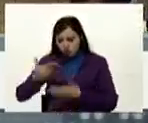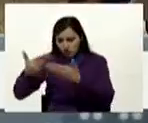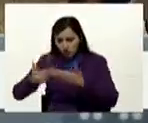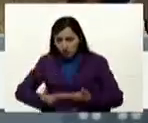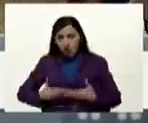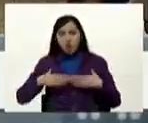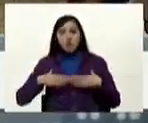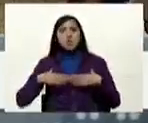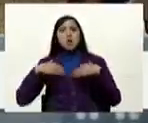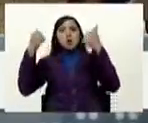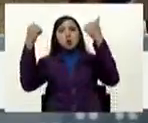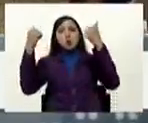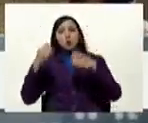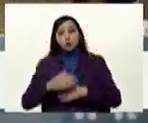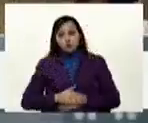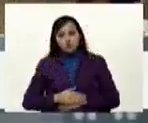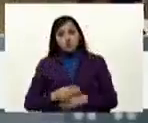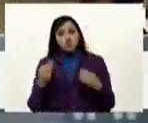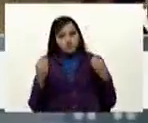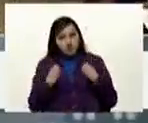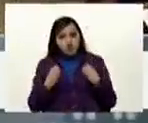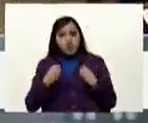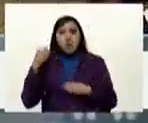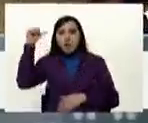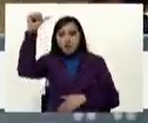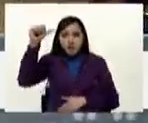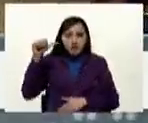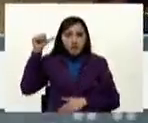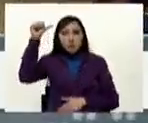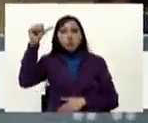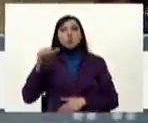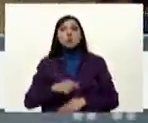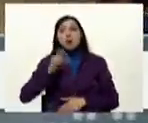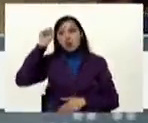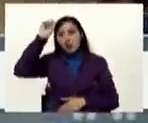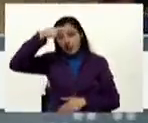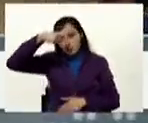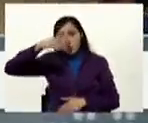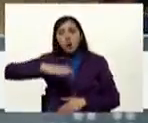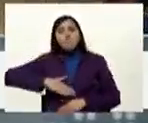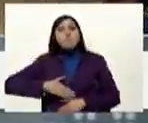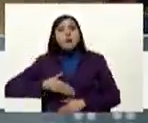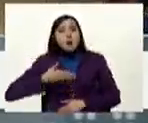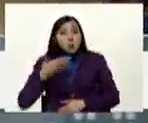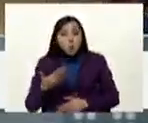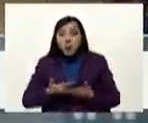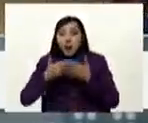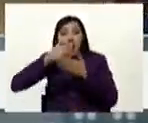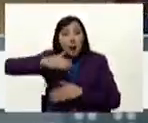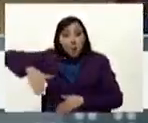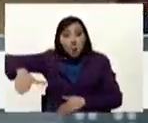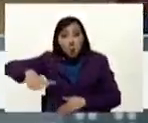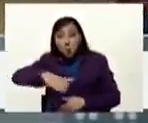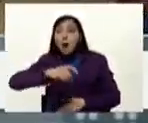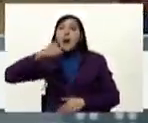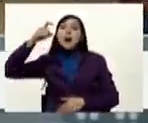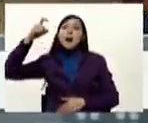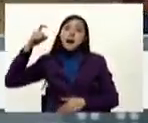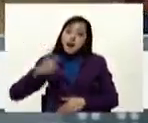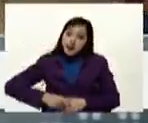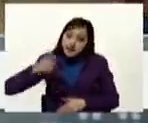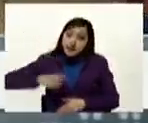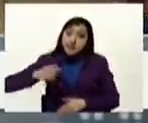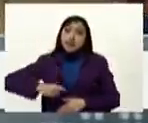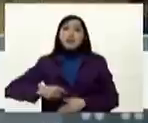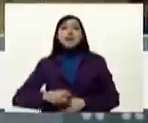salud, vida, sabiduría, para poder llevarle al pueblo lo que el pueblo requiere,